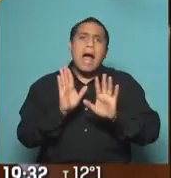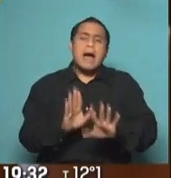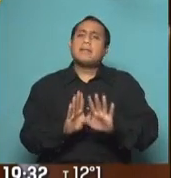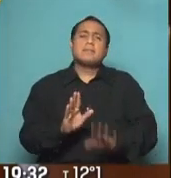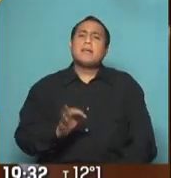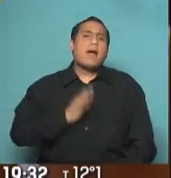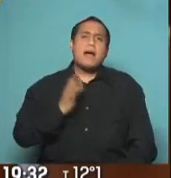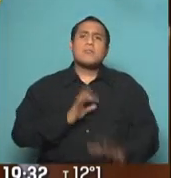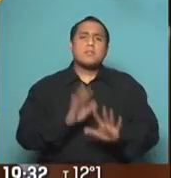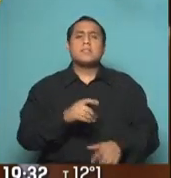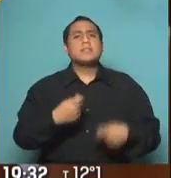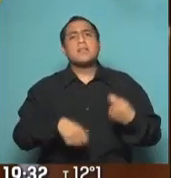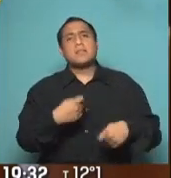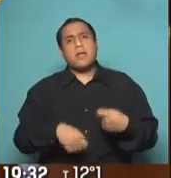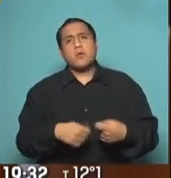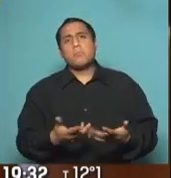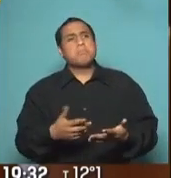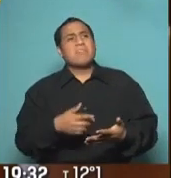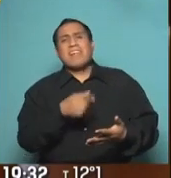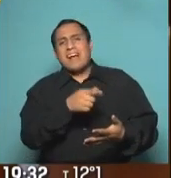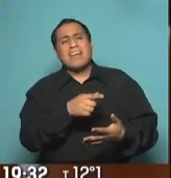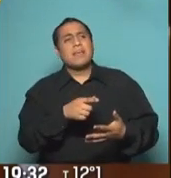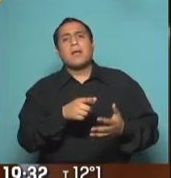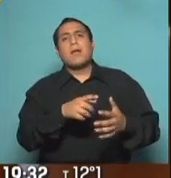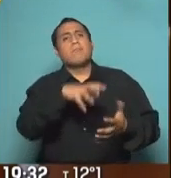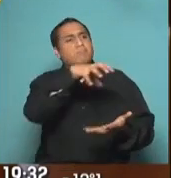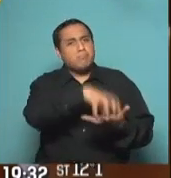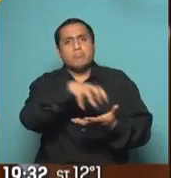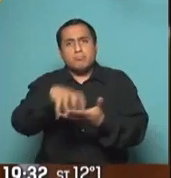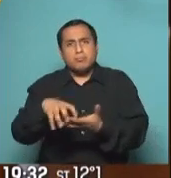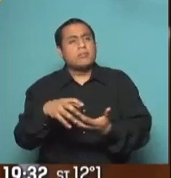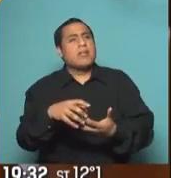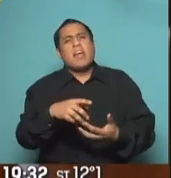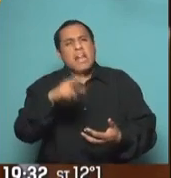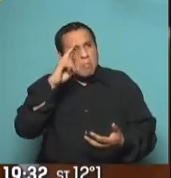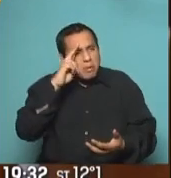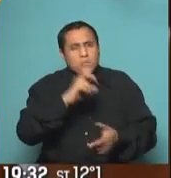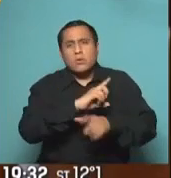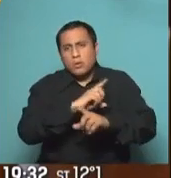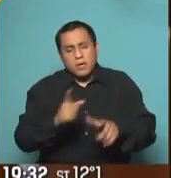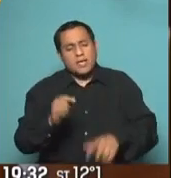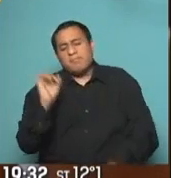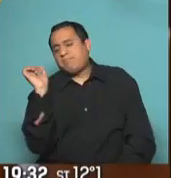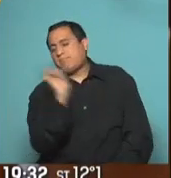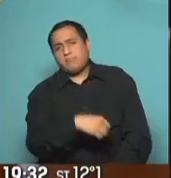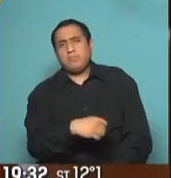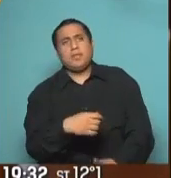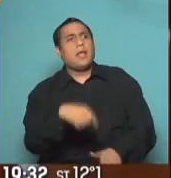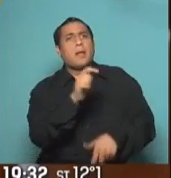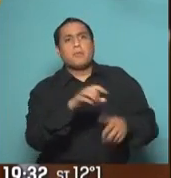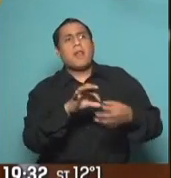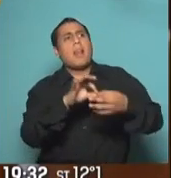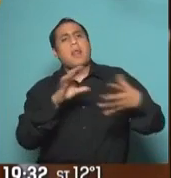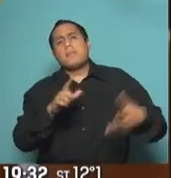las instituciones no se respetan en santiago del estero no existe eso no hay no hay independencia de los